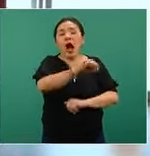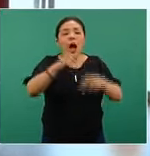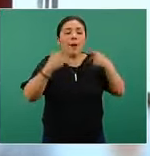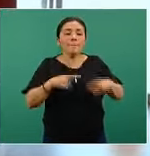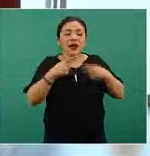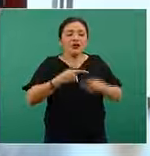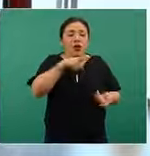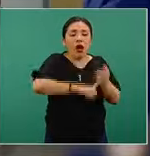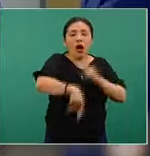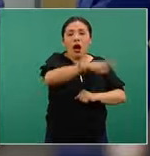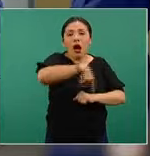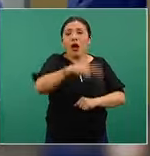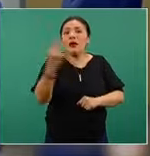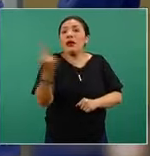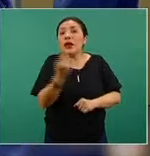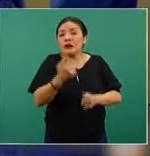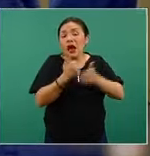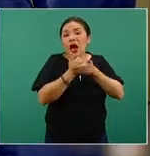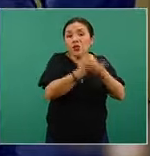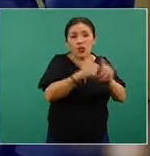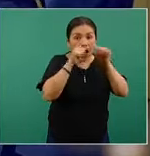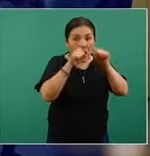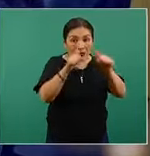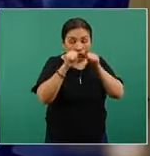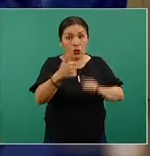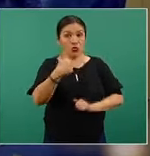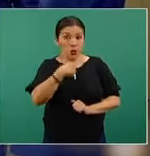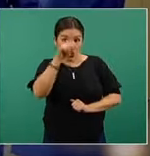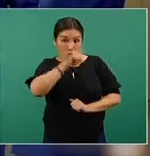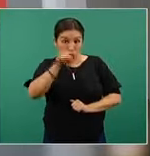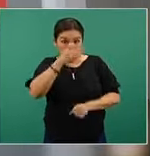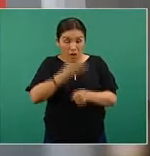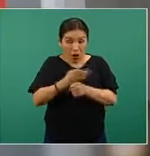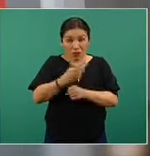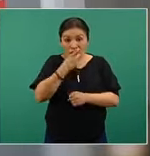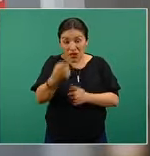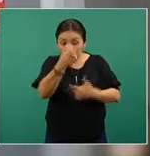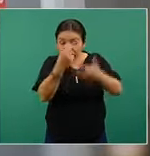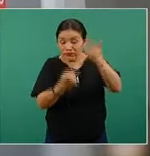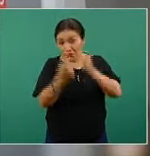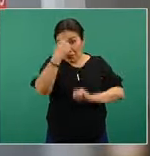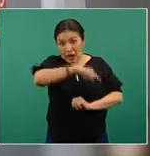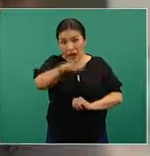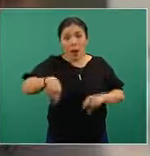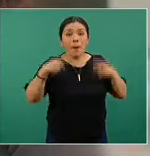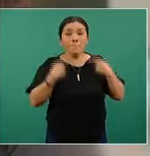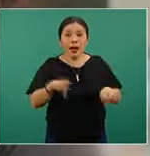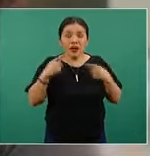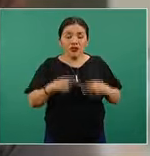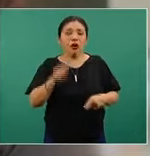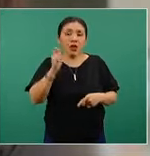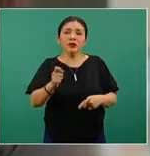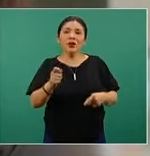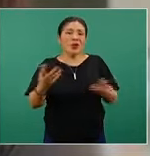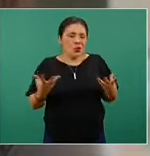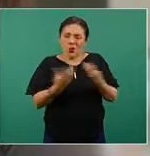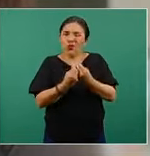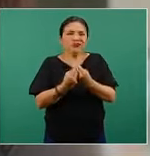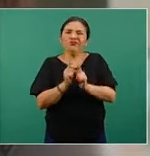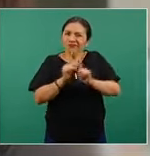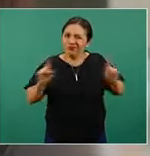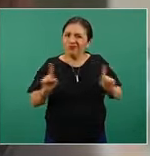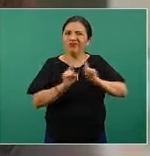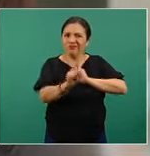que nos están necesitando las recomendaciones que puedo hacer a la sociedad la sana distancia